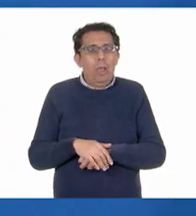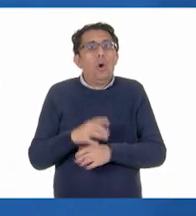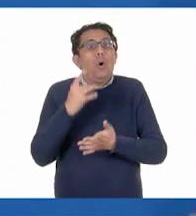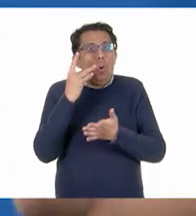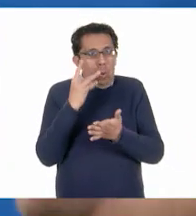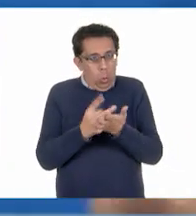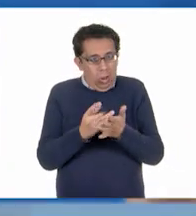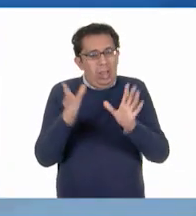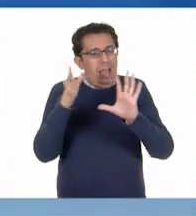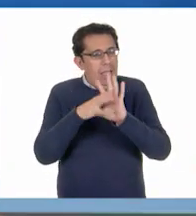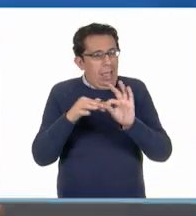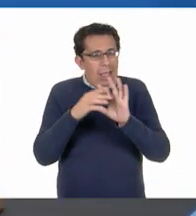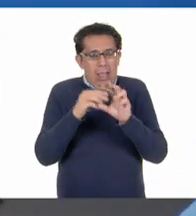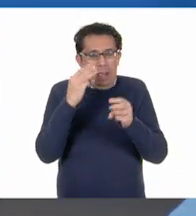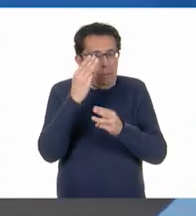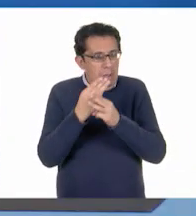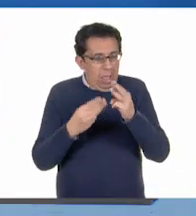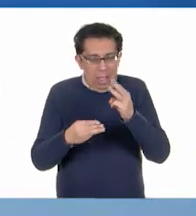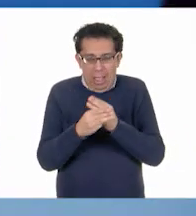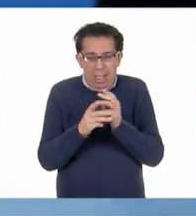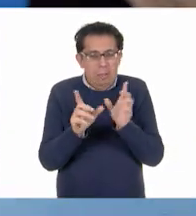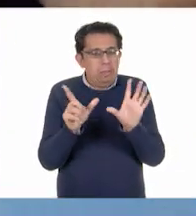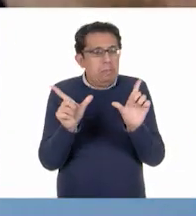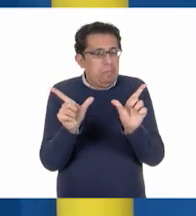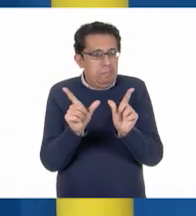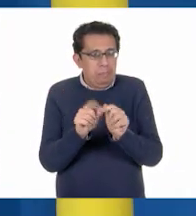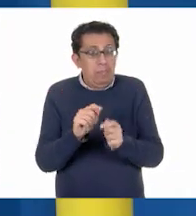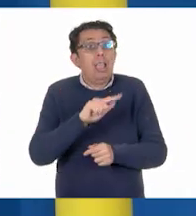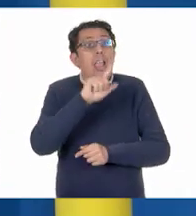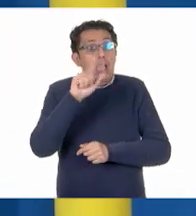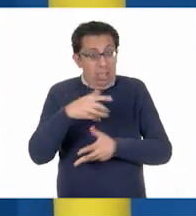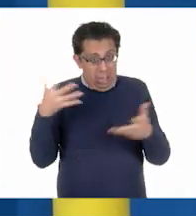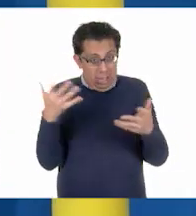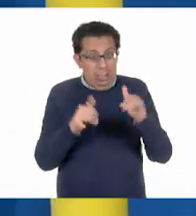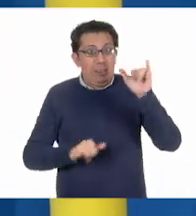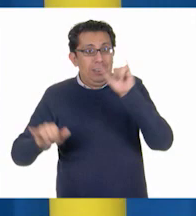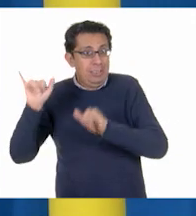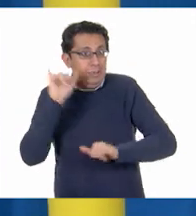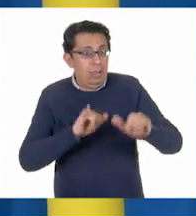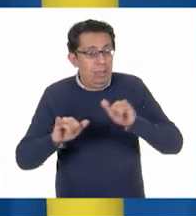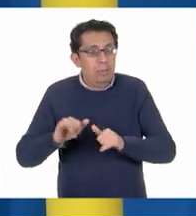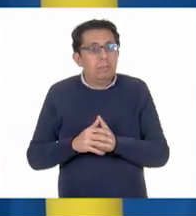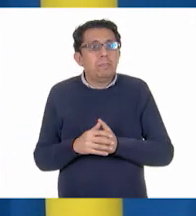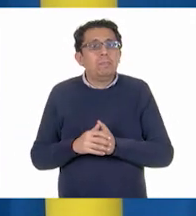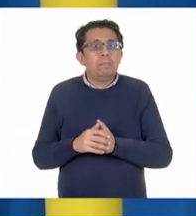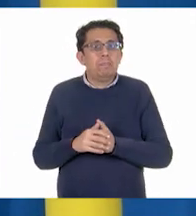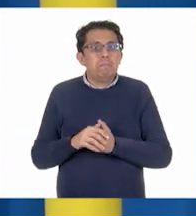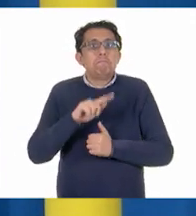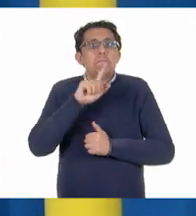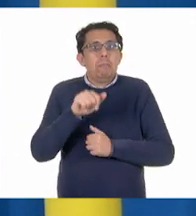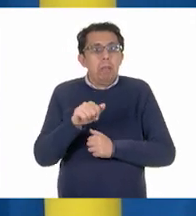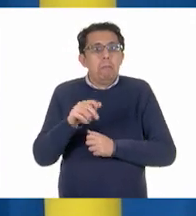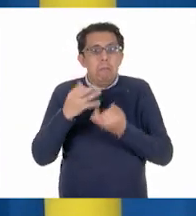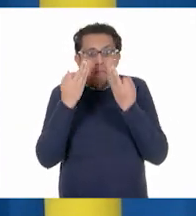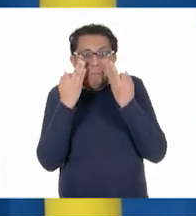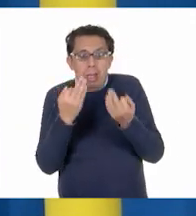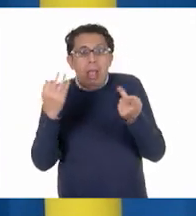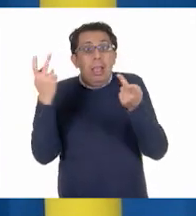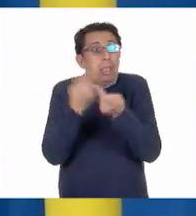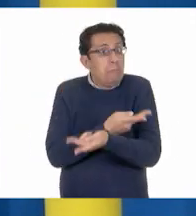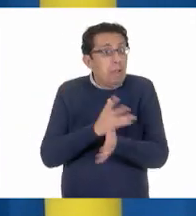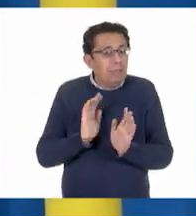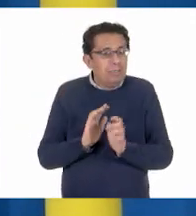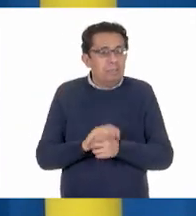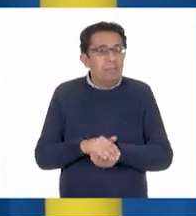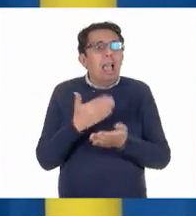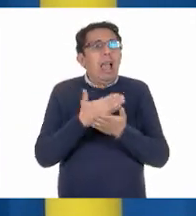estén preguntando, así, ¿qué hace eso ahí? Pues vamos a hacer un experimento y veamos posteriormente qué es lo que ocurre. Así es que